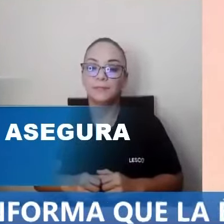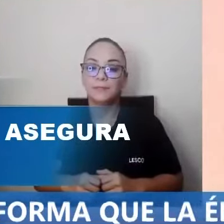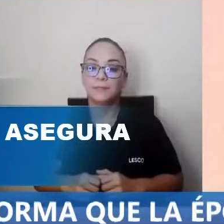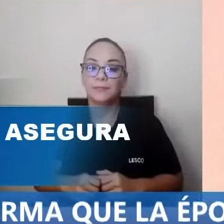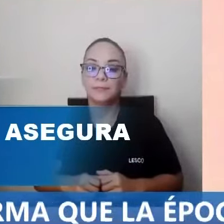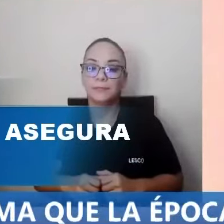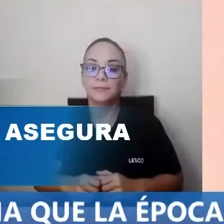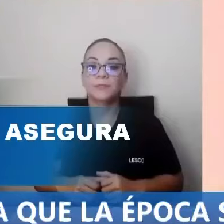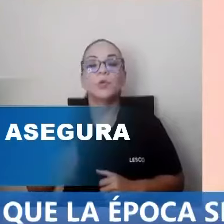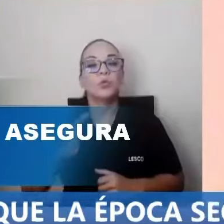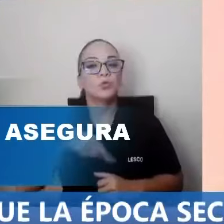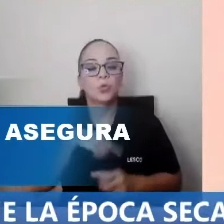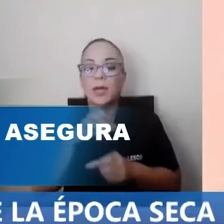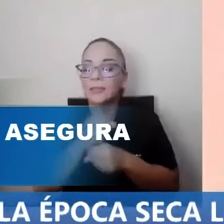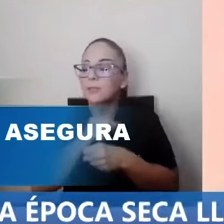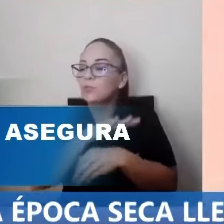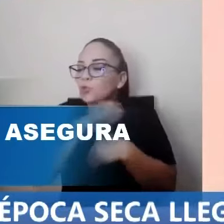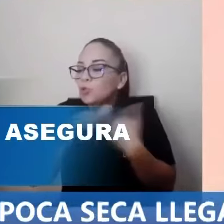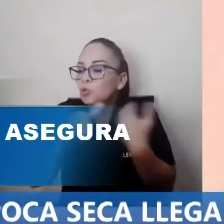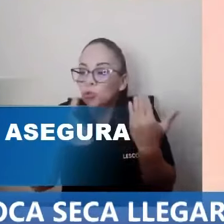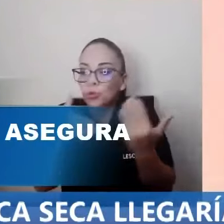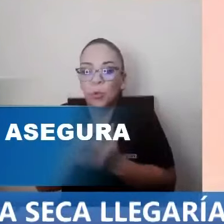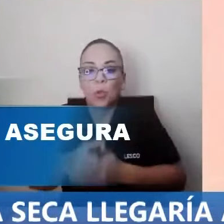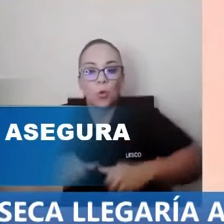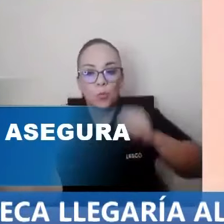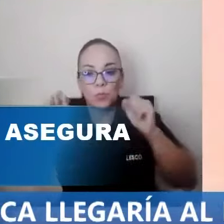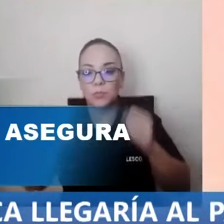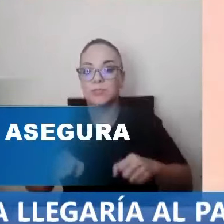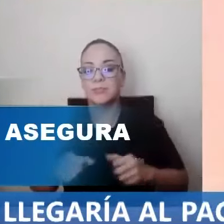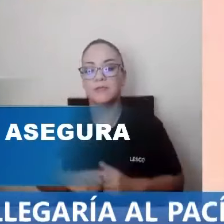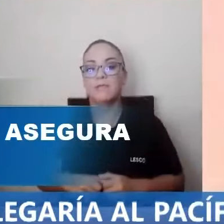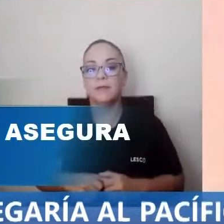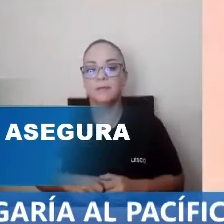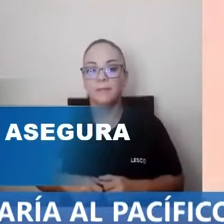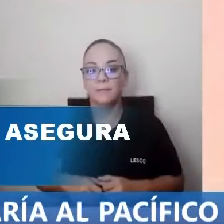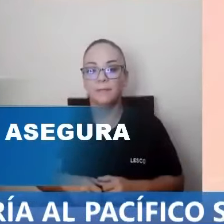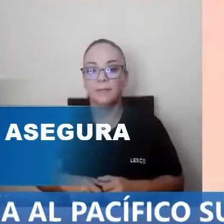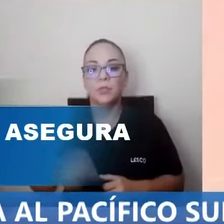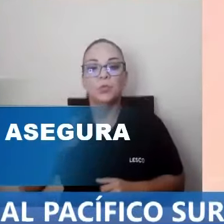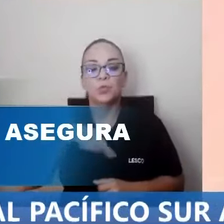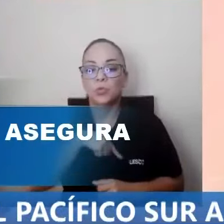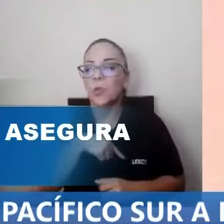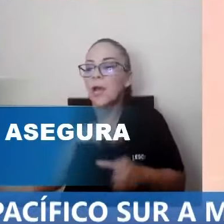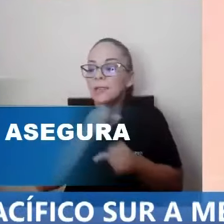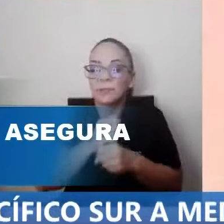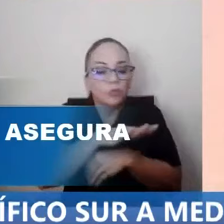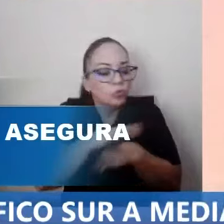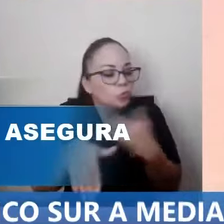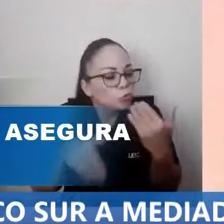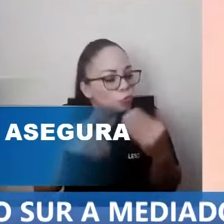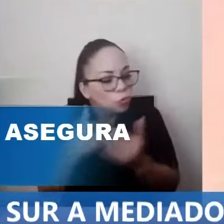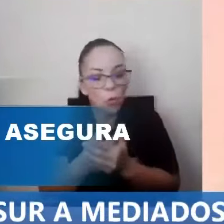hacemos lo imposible, hacemos lo que está a nuestro alcance,